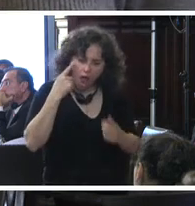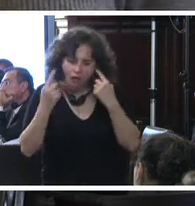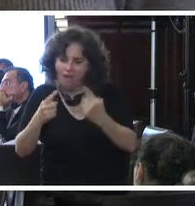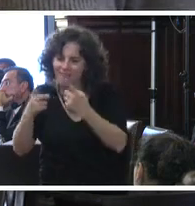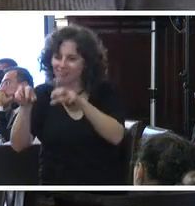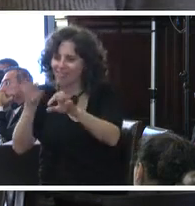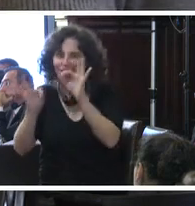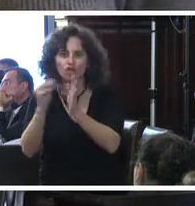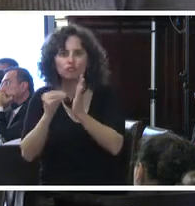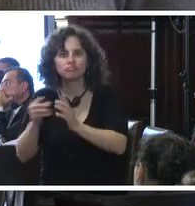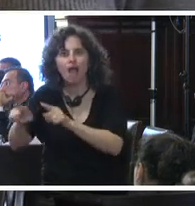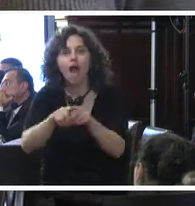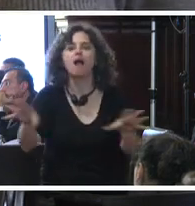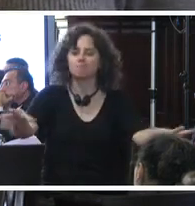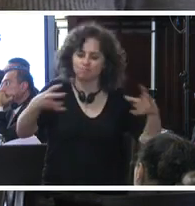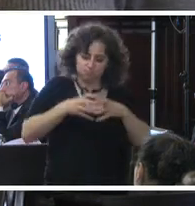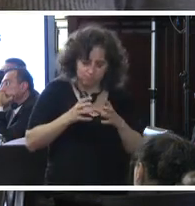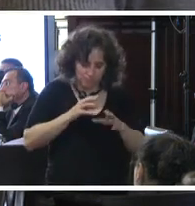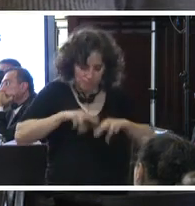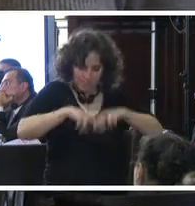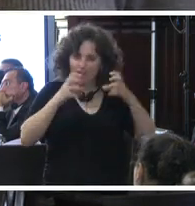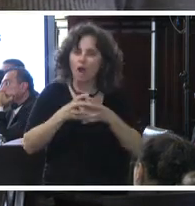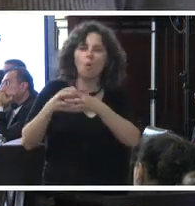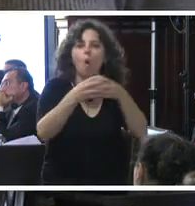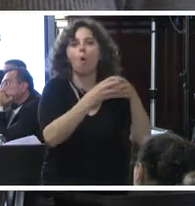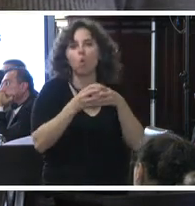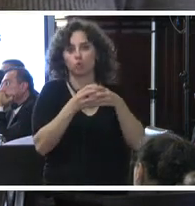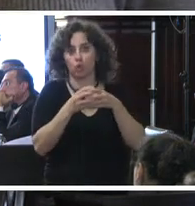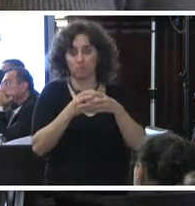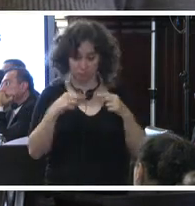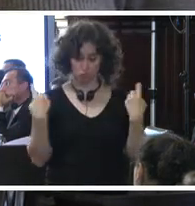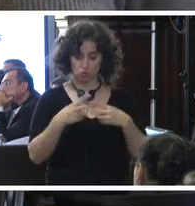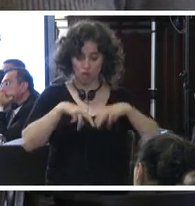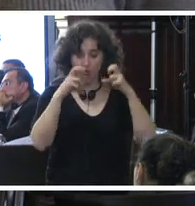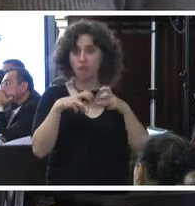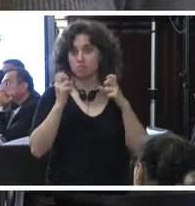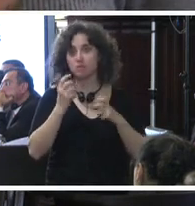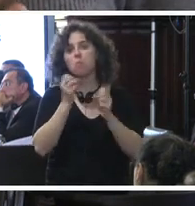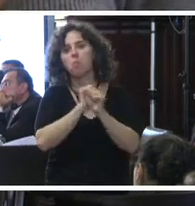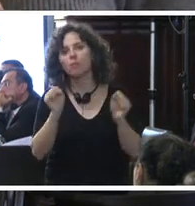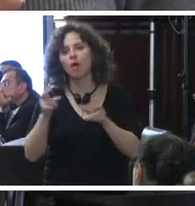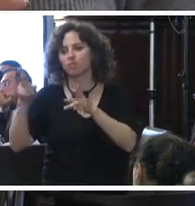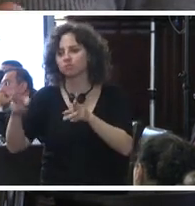investigaciones. El análisis de contexto y de los patrones que hicimos nos llevó a dividir el periodo